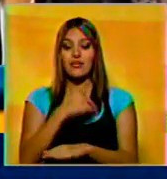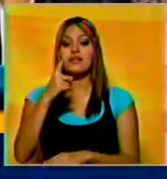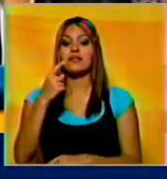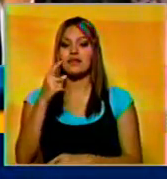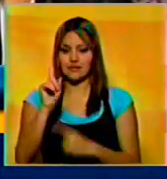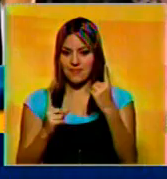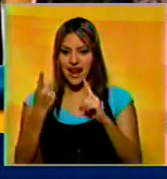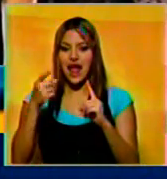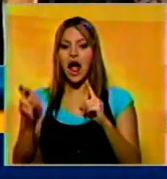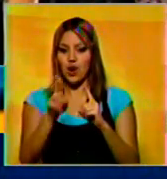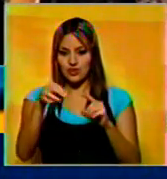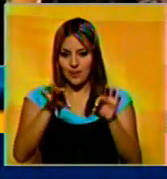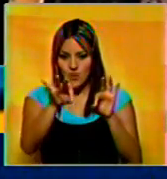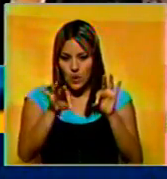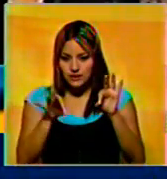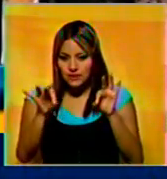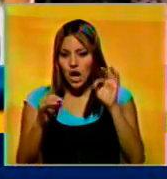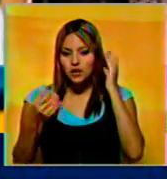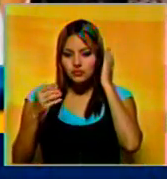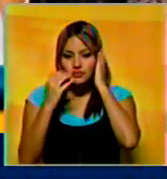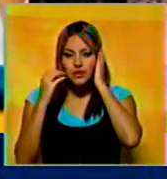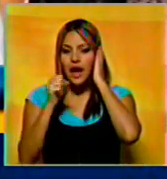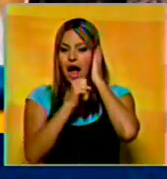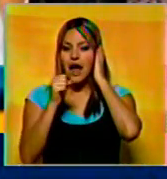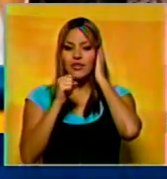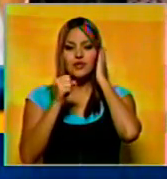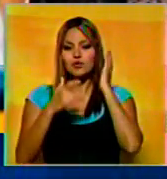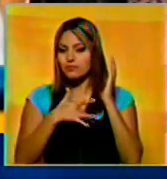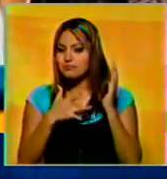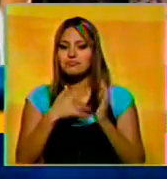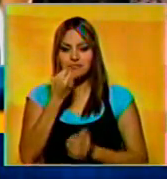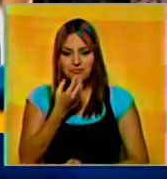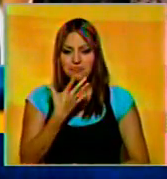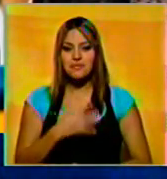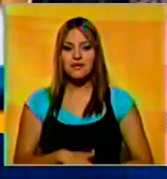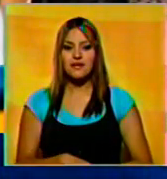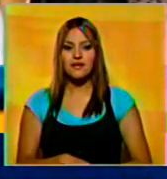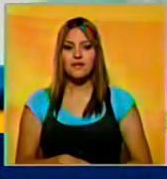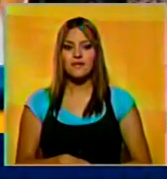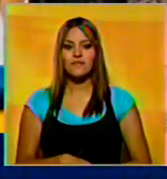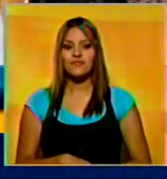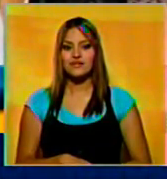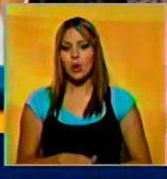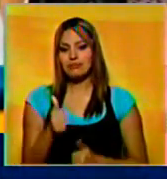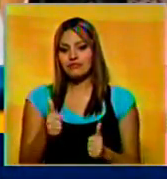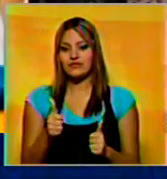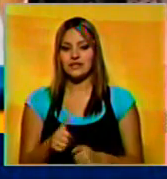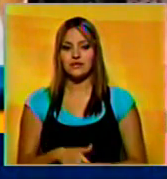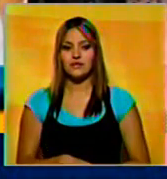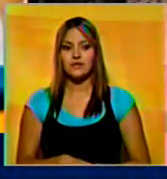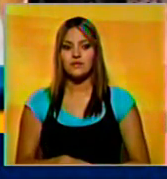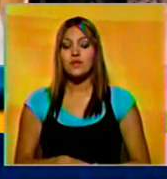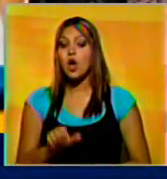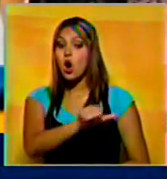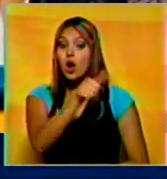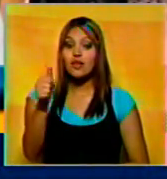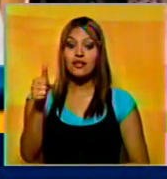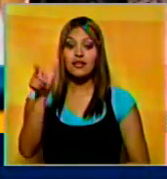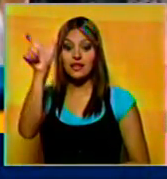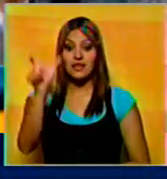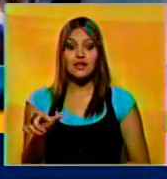estudio. Uh-huh. Y la pasamos bien, fue divertente, sí, fue padre. Belinda tiene una voz maravillosa